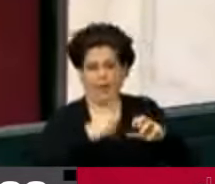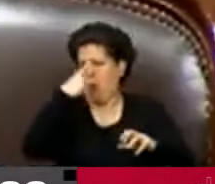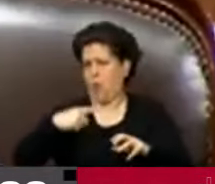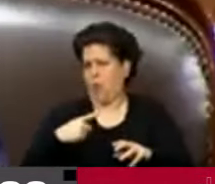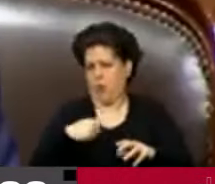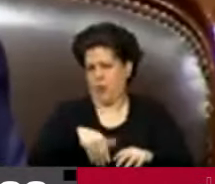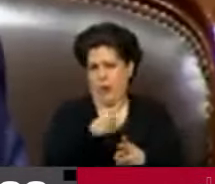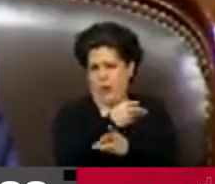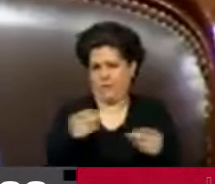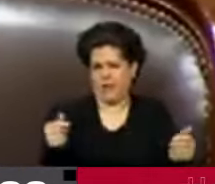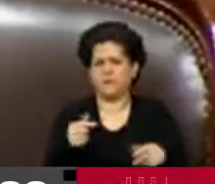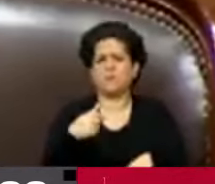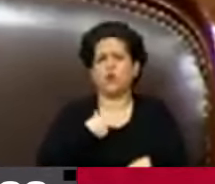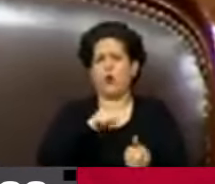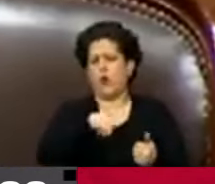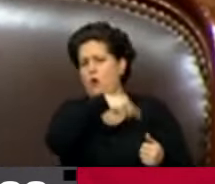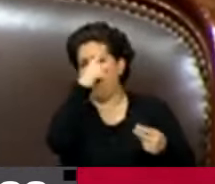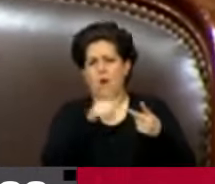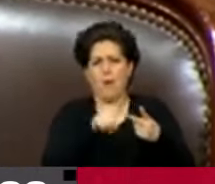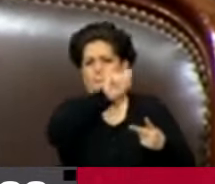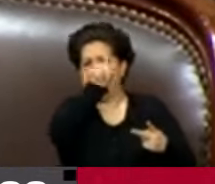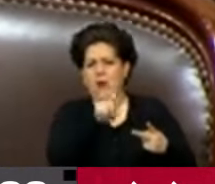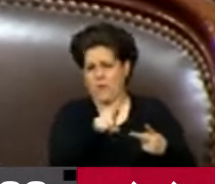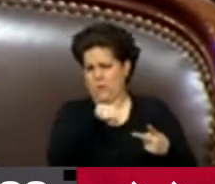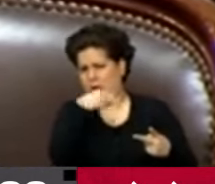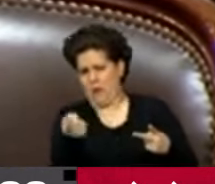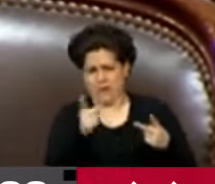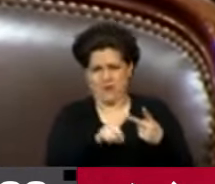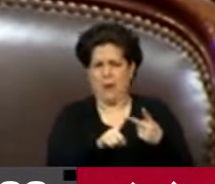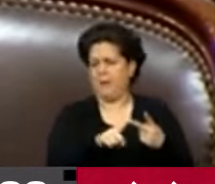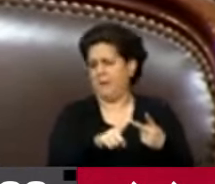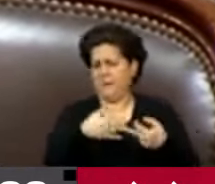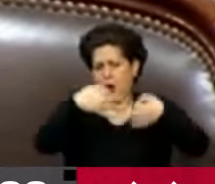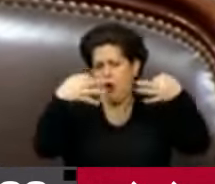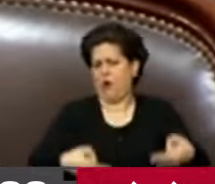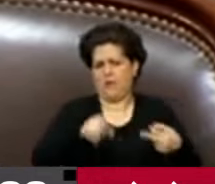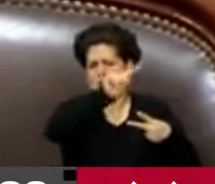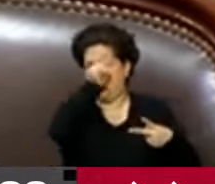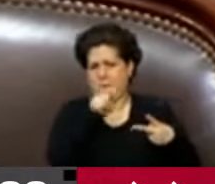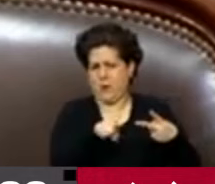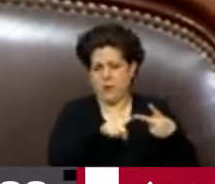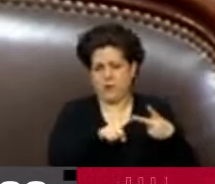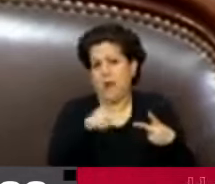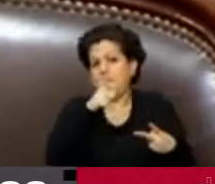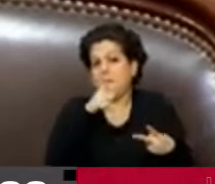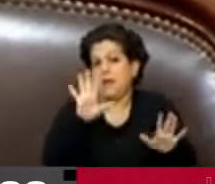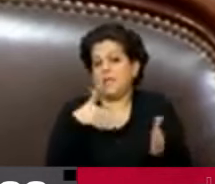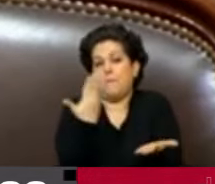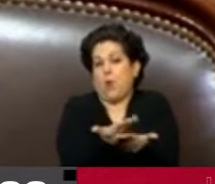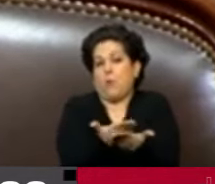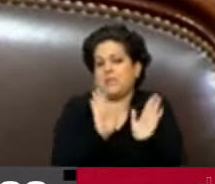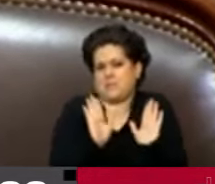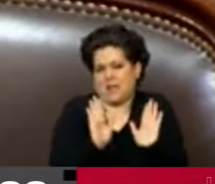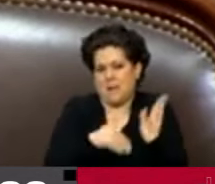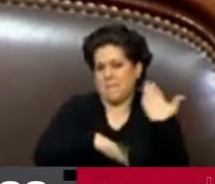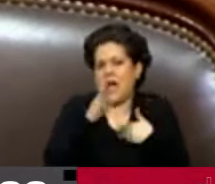señor presidente, le formulo una pregunta muy concreta, que me parece que sería una propuesta muy concreta,